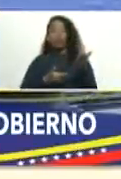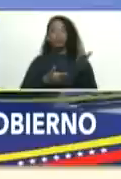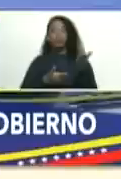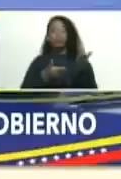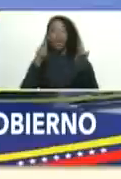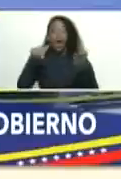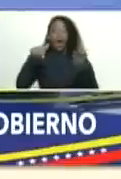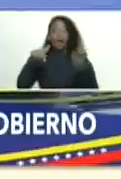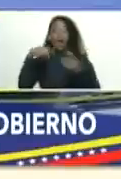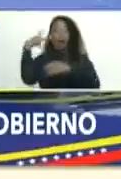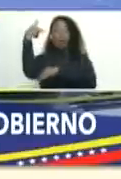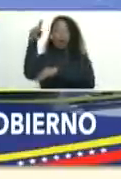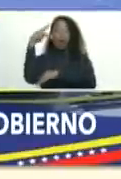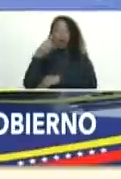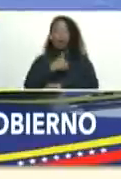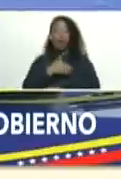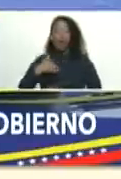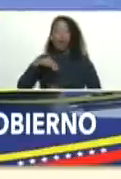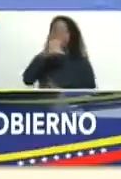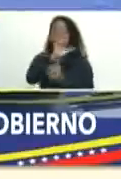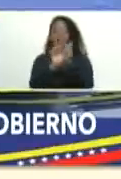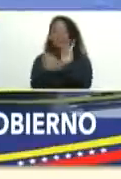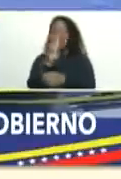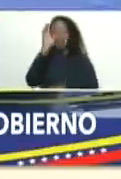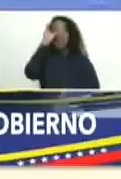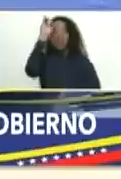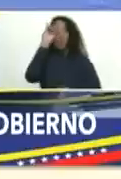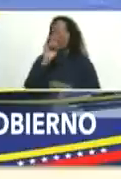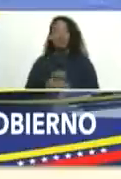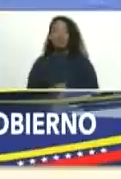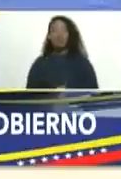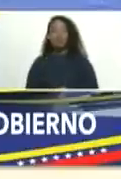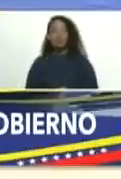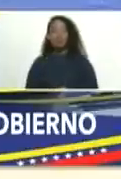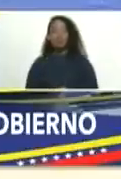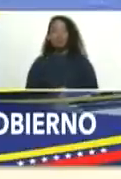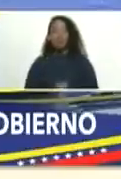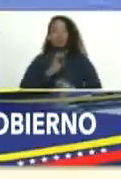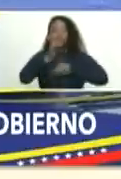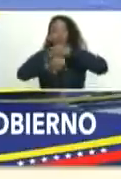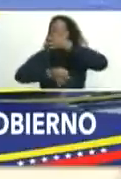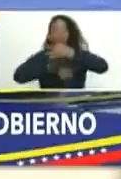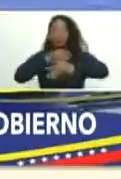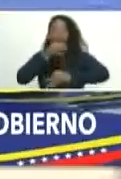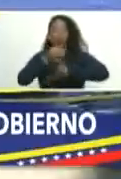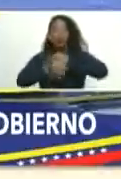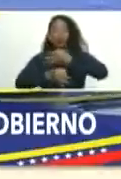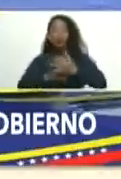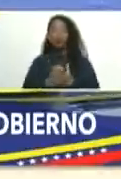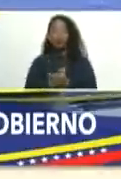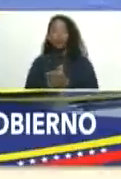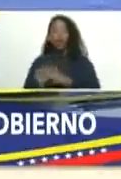parroquia, ¿verdad? Yo quisiera que la vicepresidenta ejecutiva le explicara a